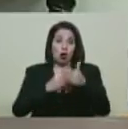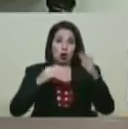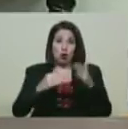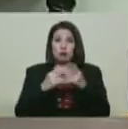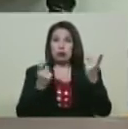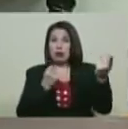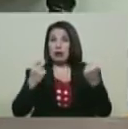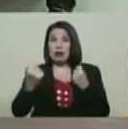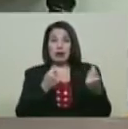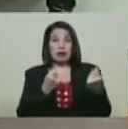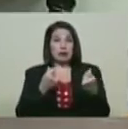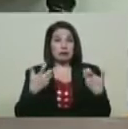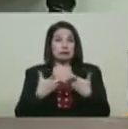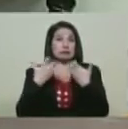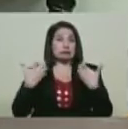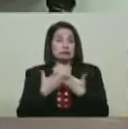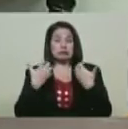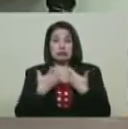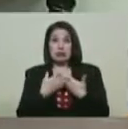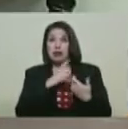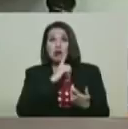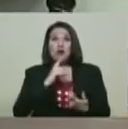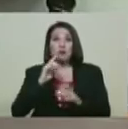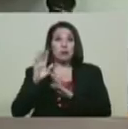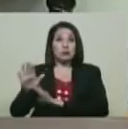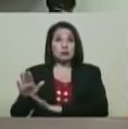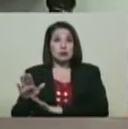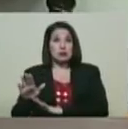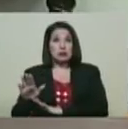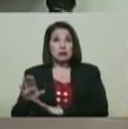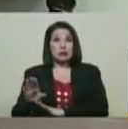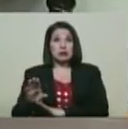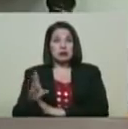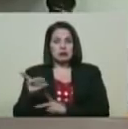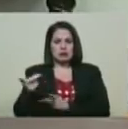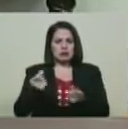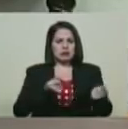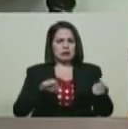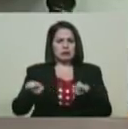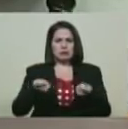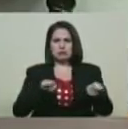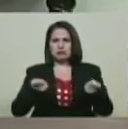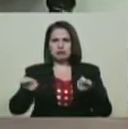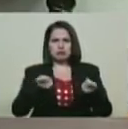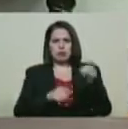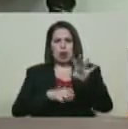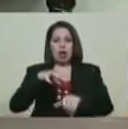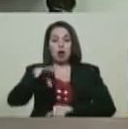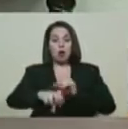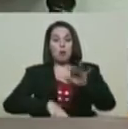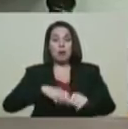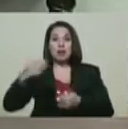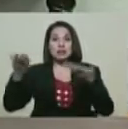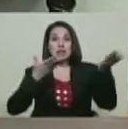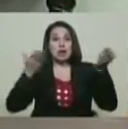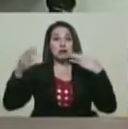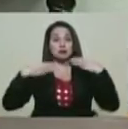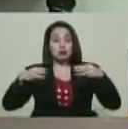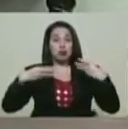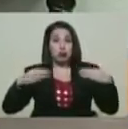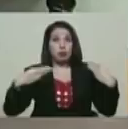económica, llamada así, para la racionalidad y uniformidad de la adquisición de bienes, servicios y obras